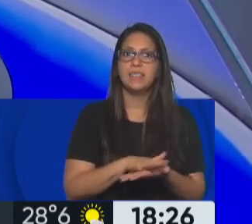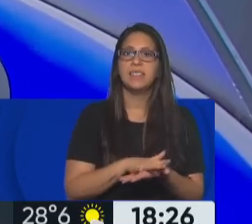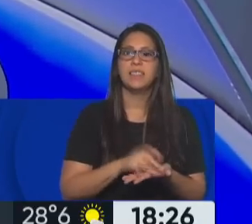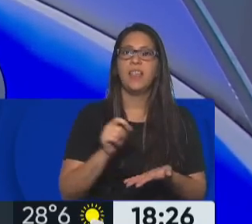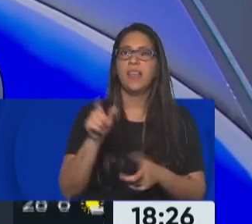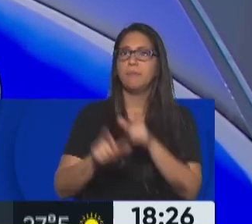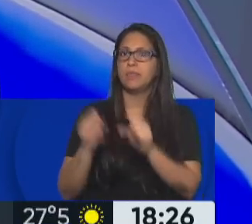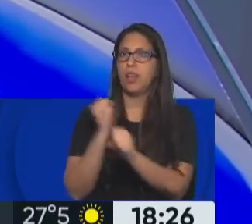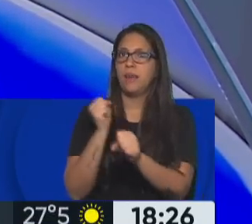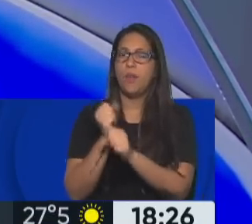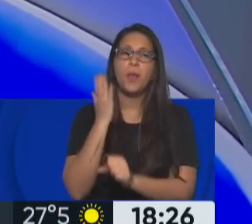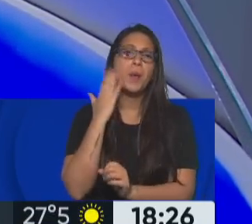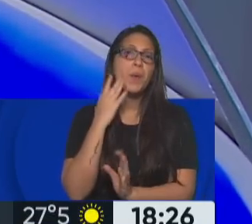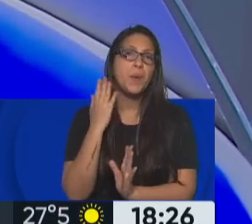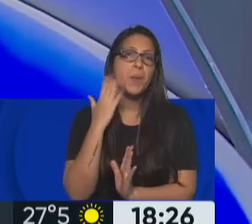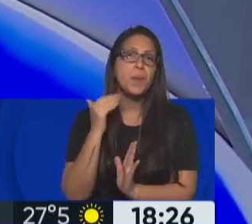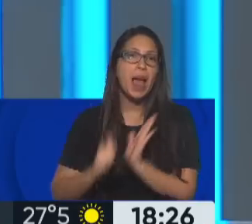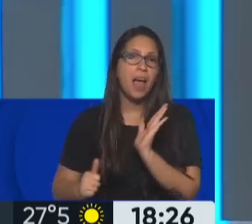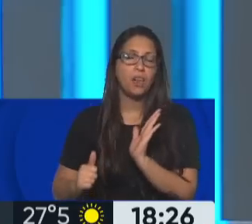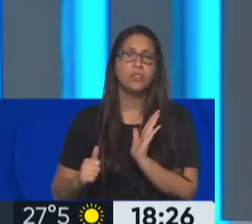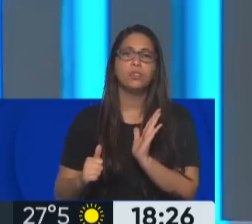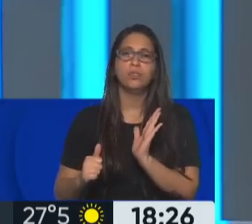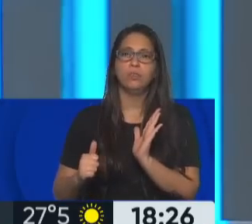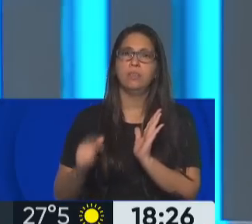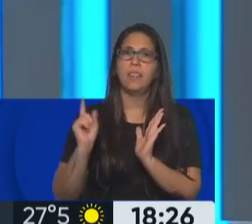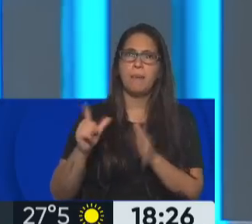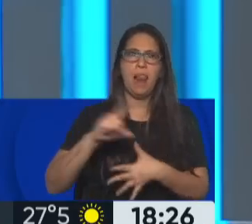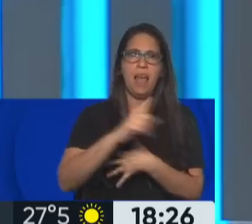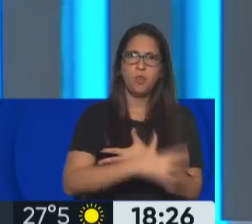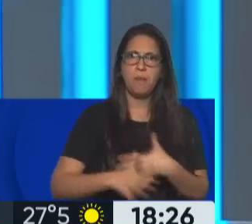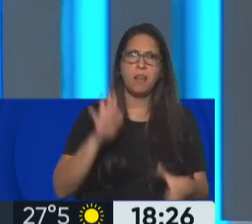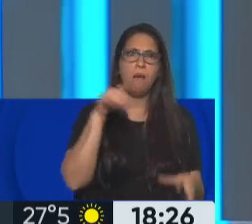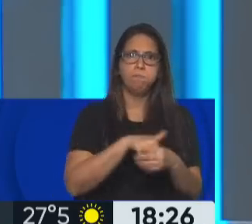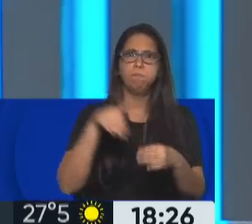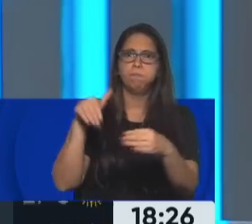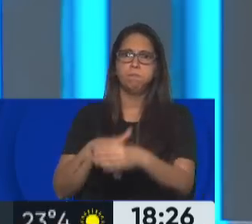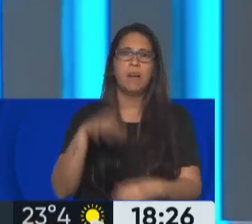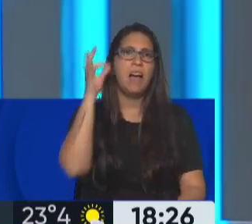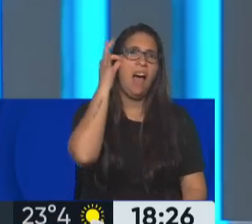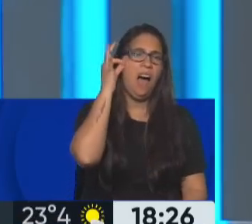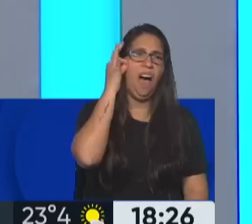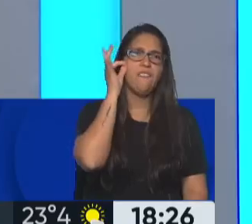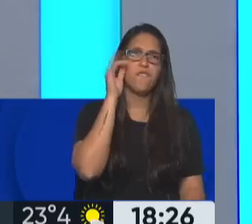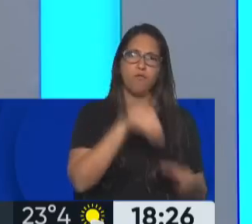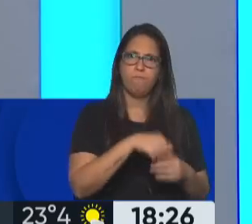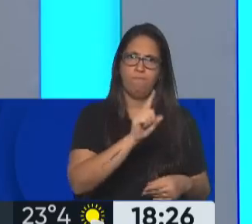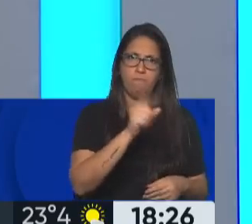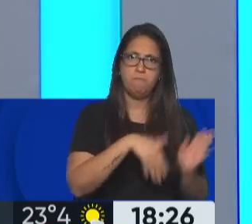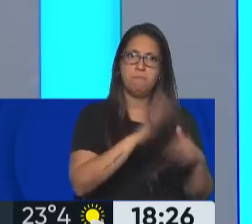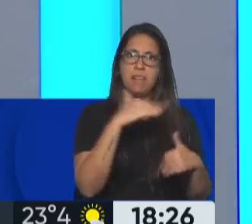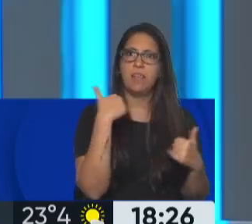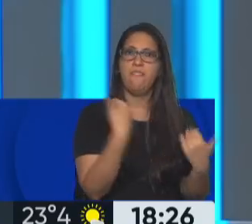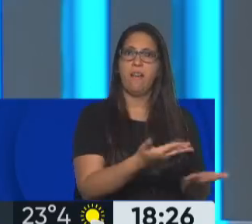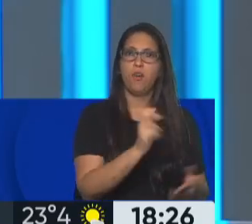trabajadores blancos, sino que además esto logró conquistar al voto latino. El voto afroamericano no quedó